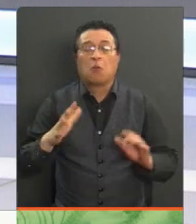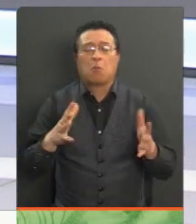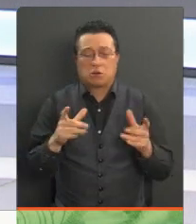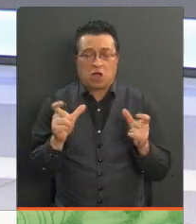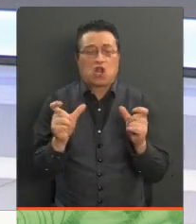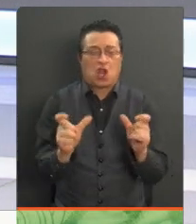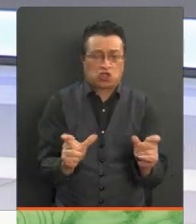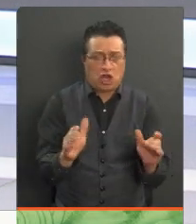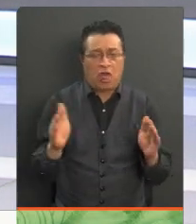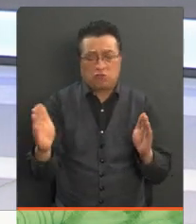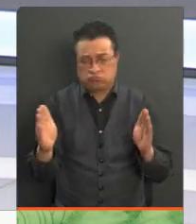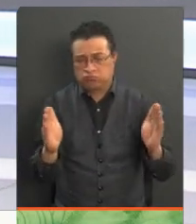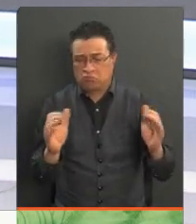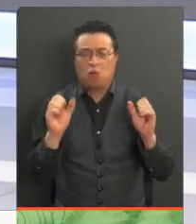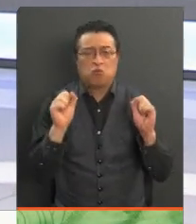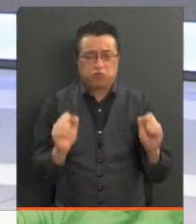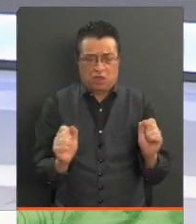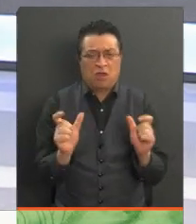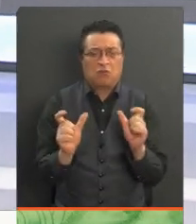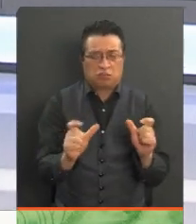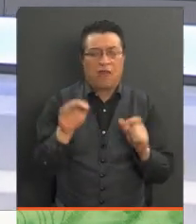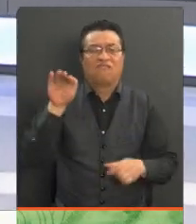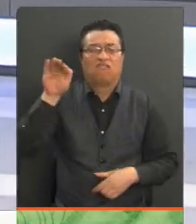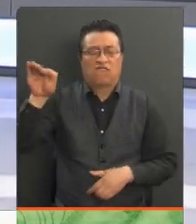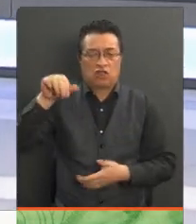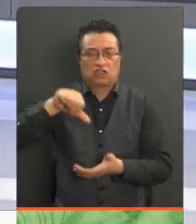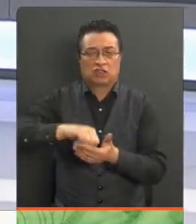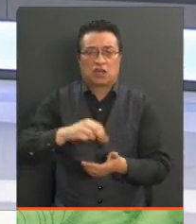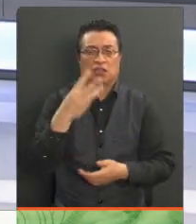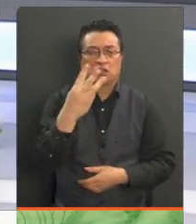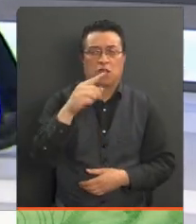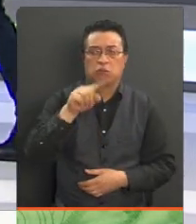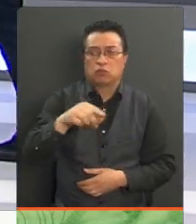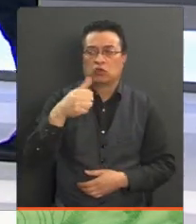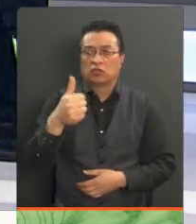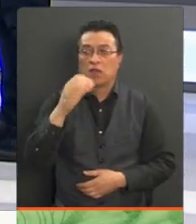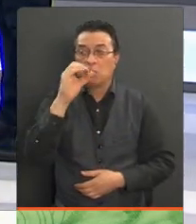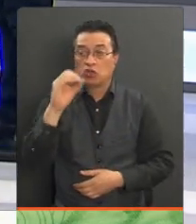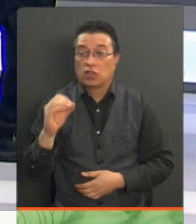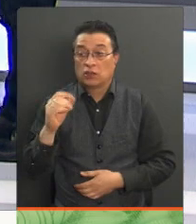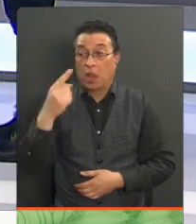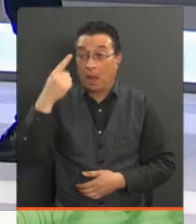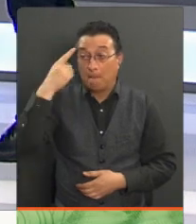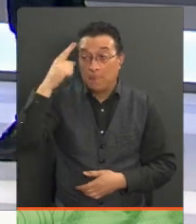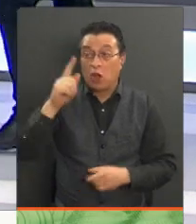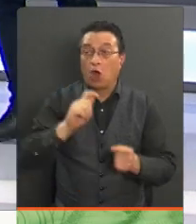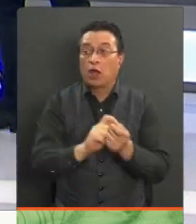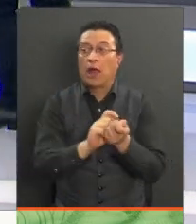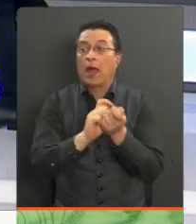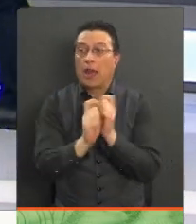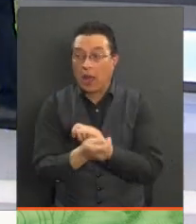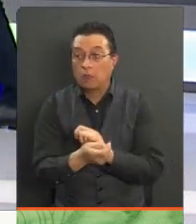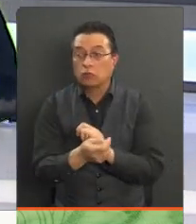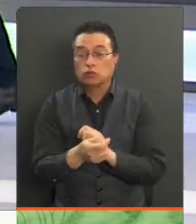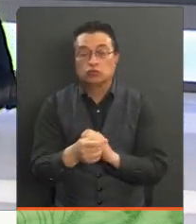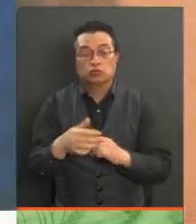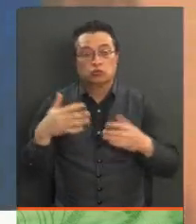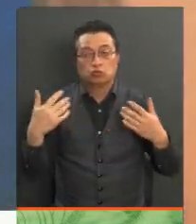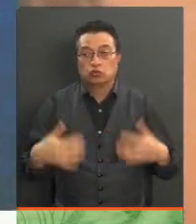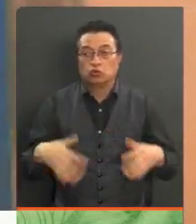dentro de los márgenes del Banco Central, de 3,6%. Pero esto lo corrige también de manera importante